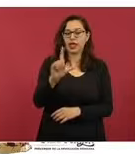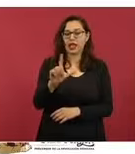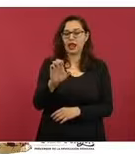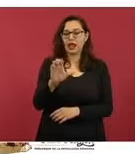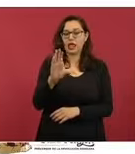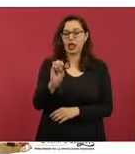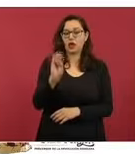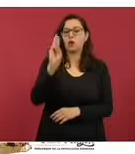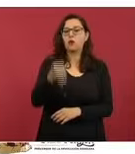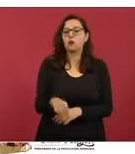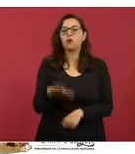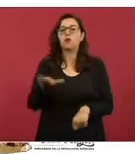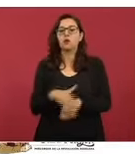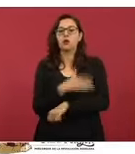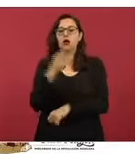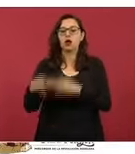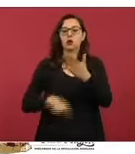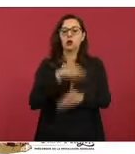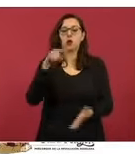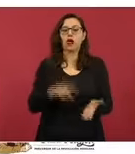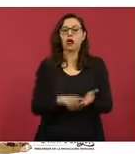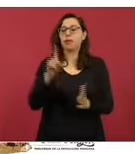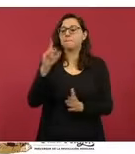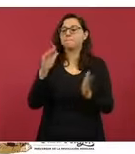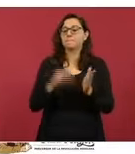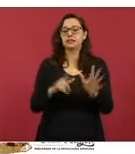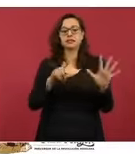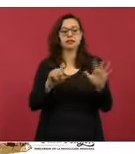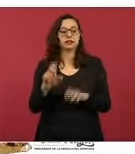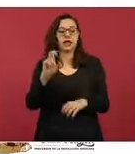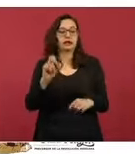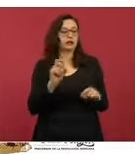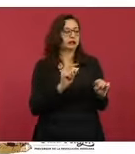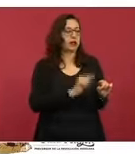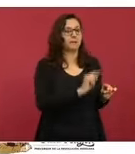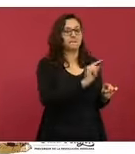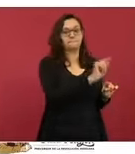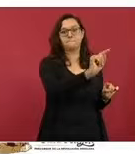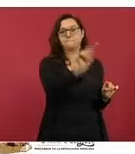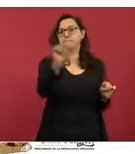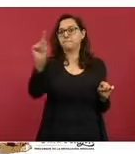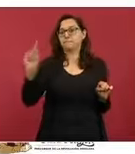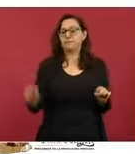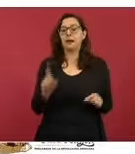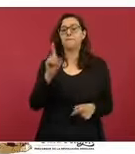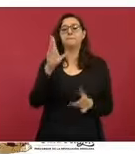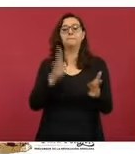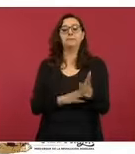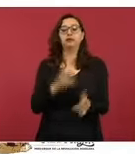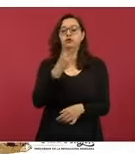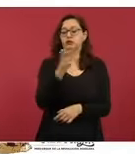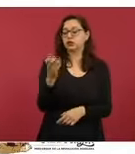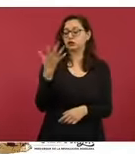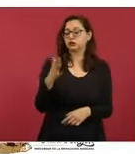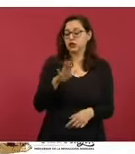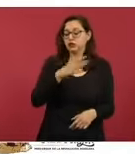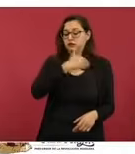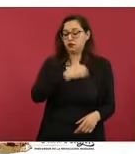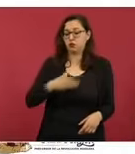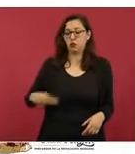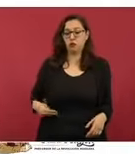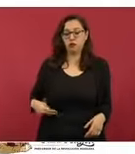1,730 sucursales en todo el país, cubre 1,210 municipios. El mejor horario lo